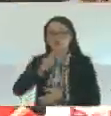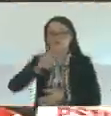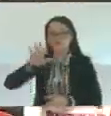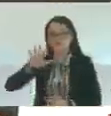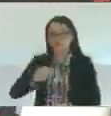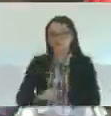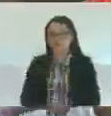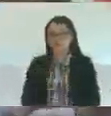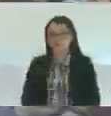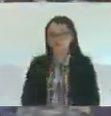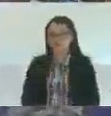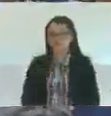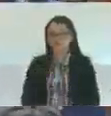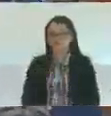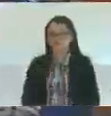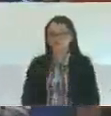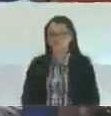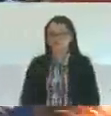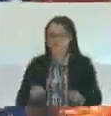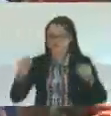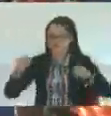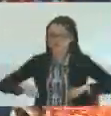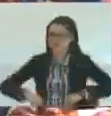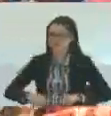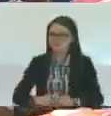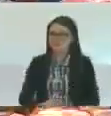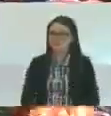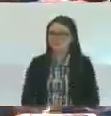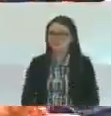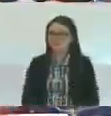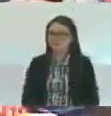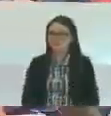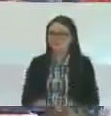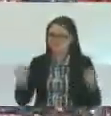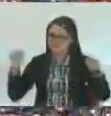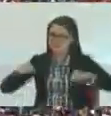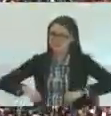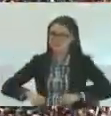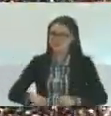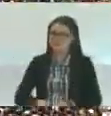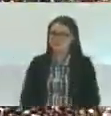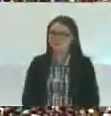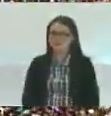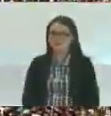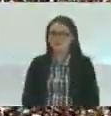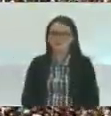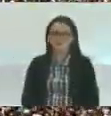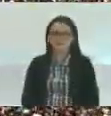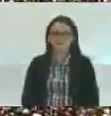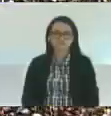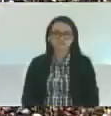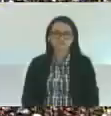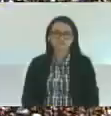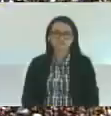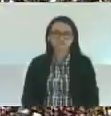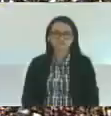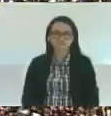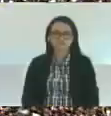2019-2025. ¡Sí va! ¡Sí va! ¡Que vaya!